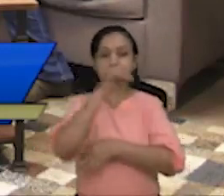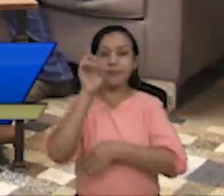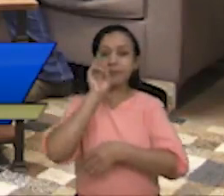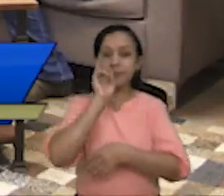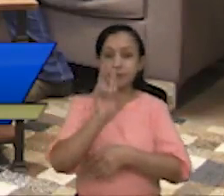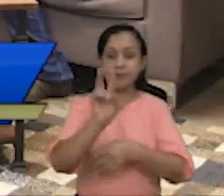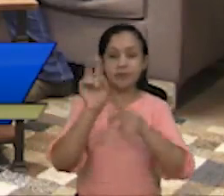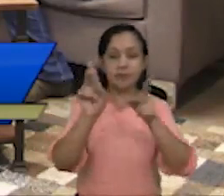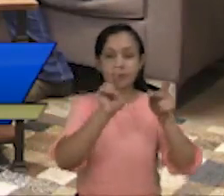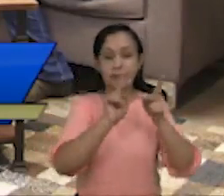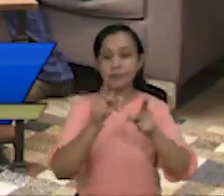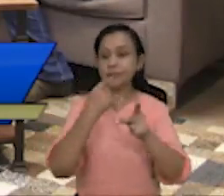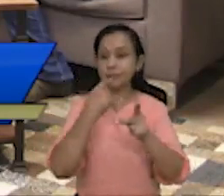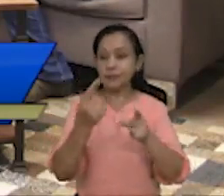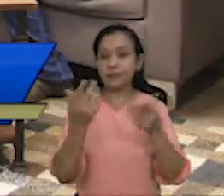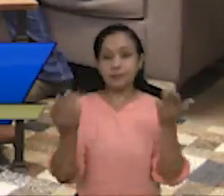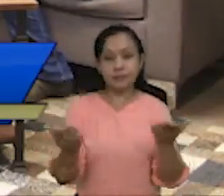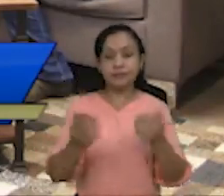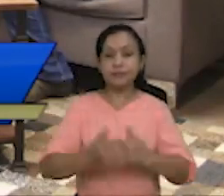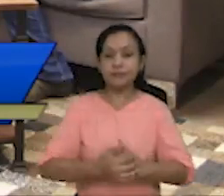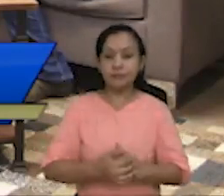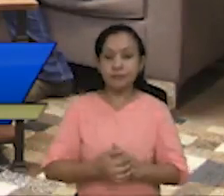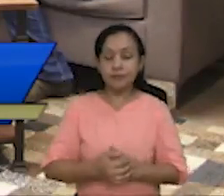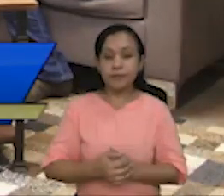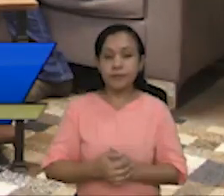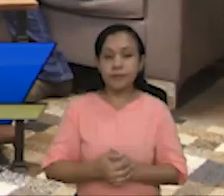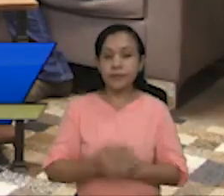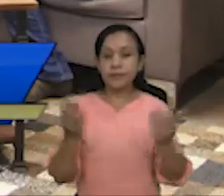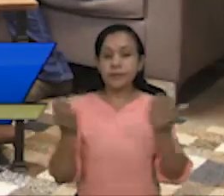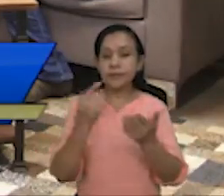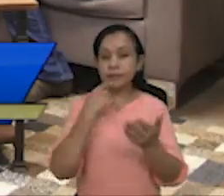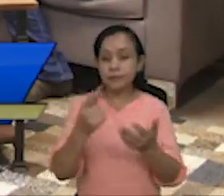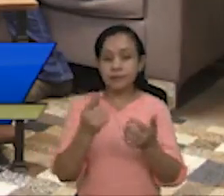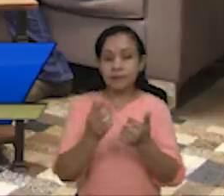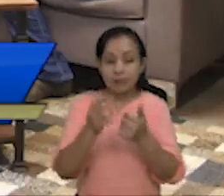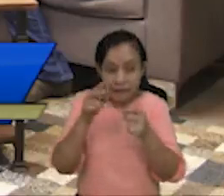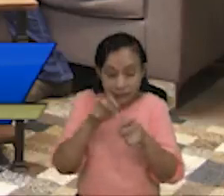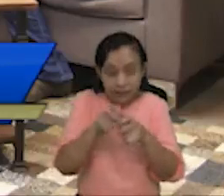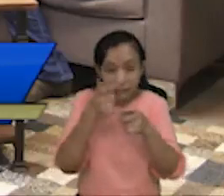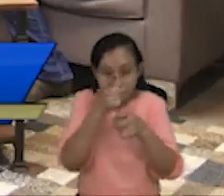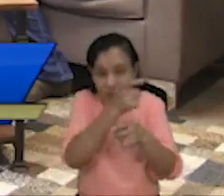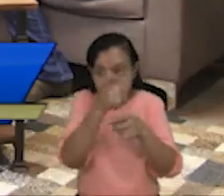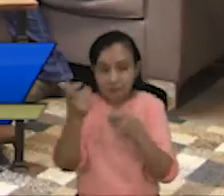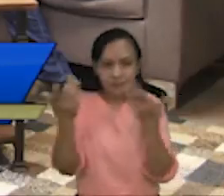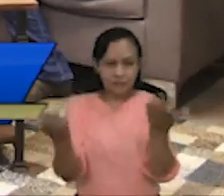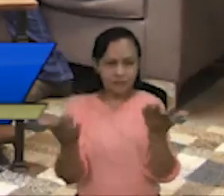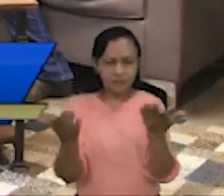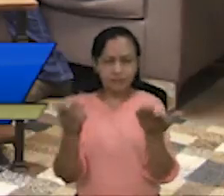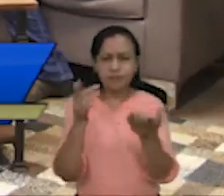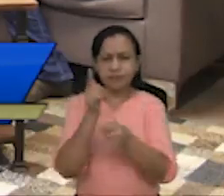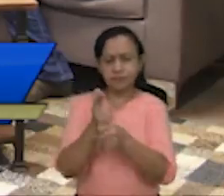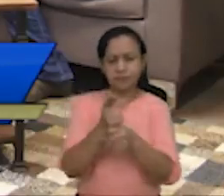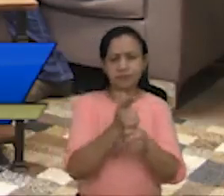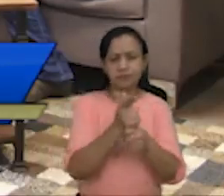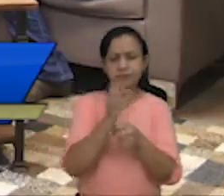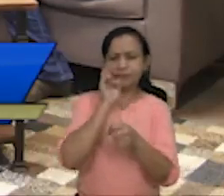hay gente que, como dice José Leonel, ¿verdad? ¿Cómo es? Agáchate, que nos están disparando. Y estás en transmisiones en vivo